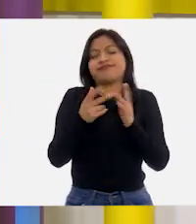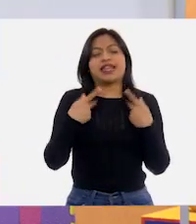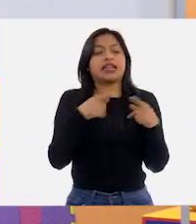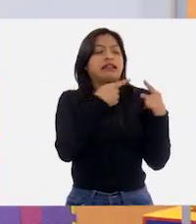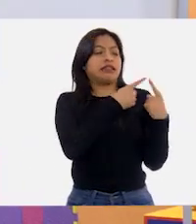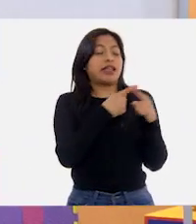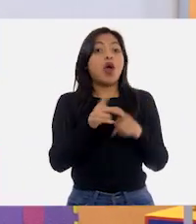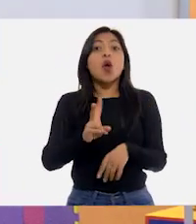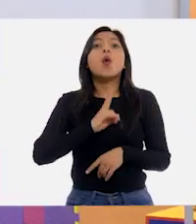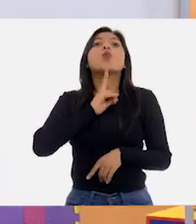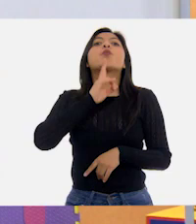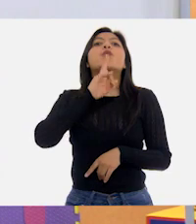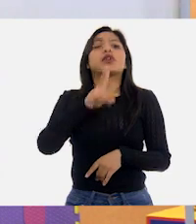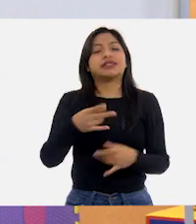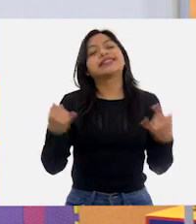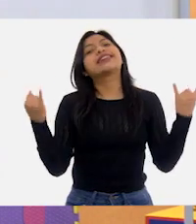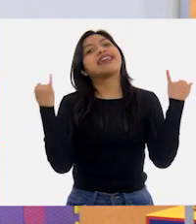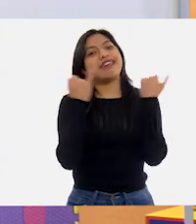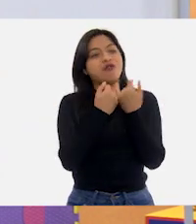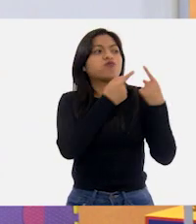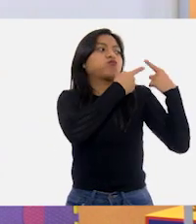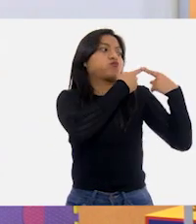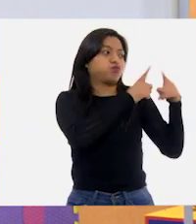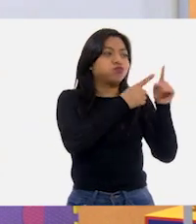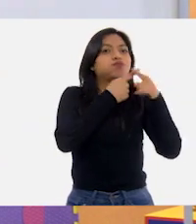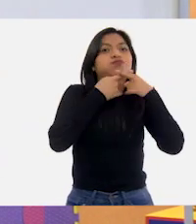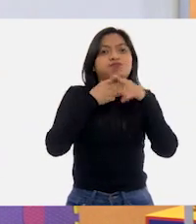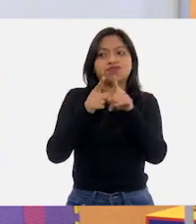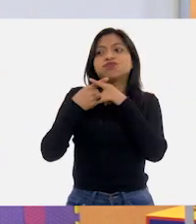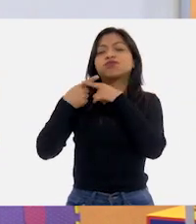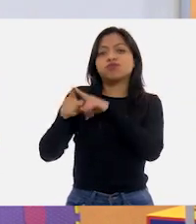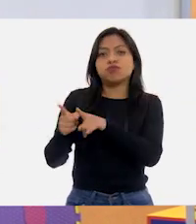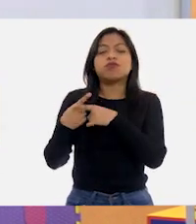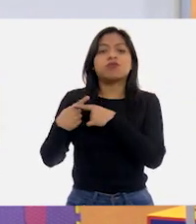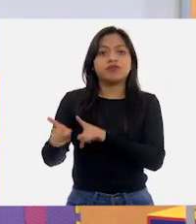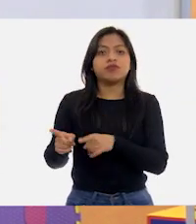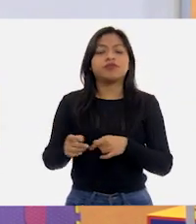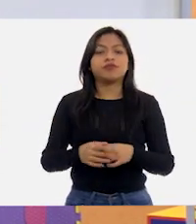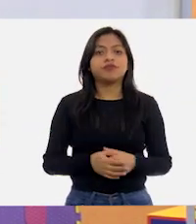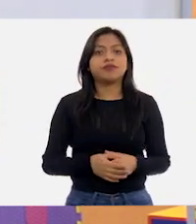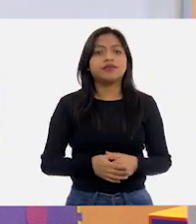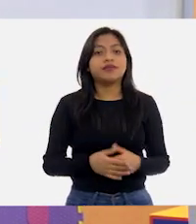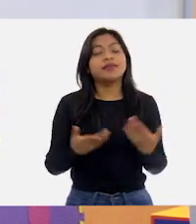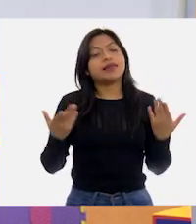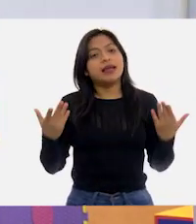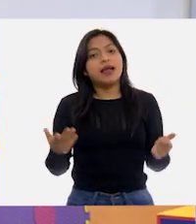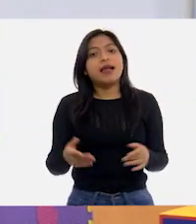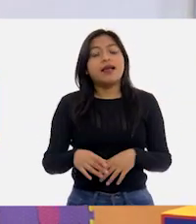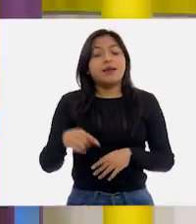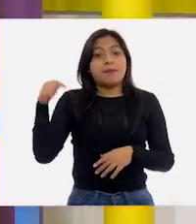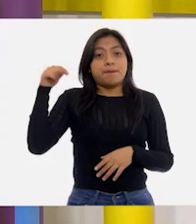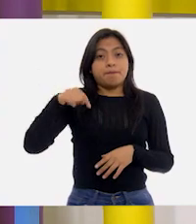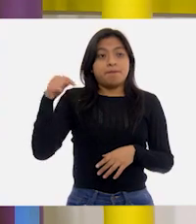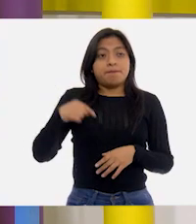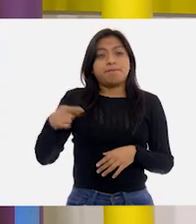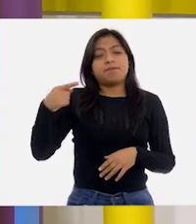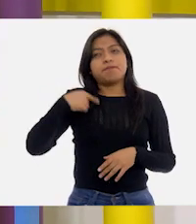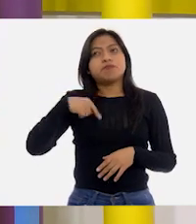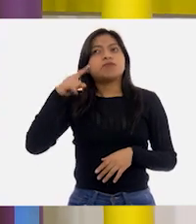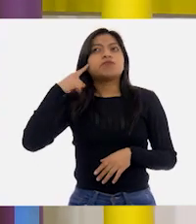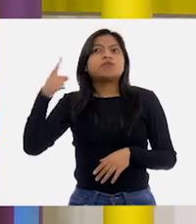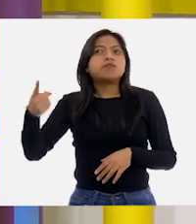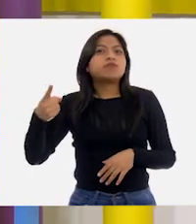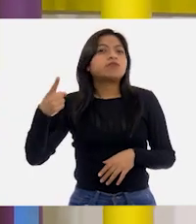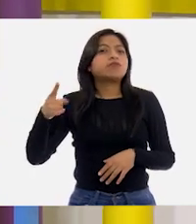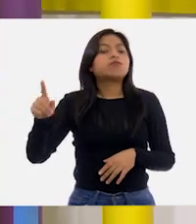Y la voz también es muy diferente de una persona a otra. Y por lo menos en este caso yo te escucho